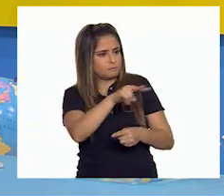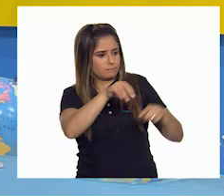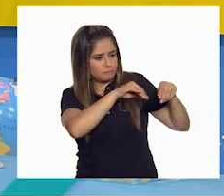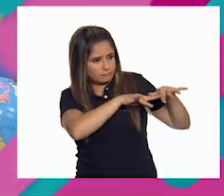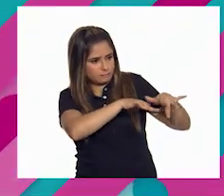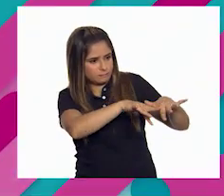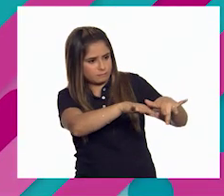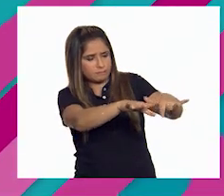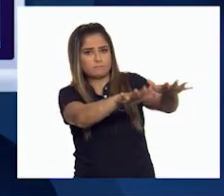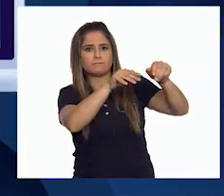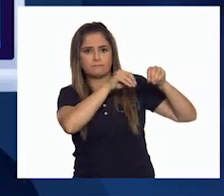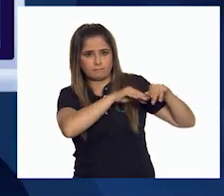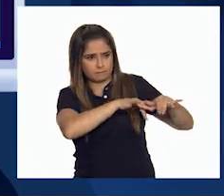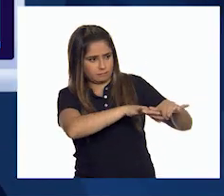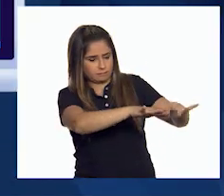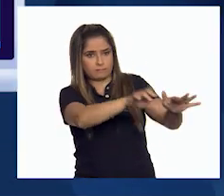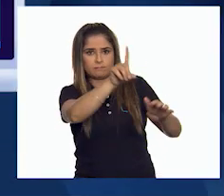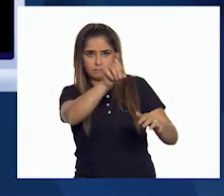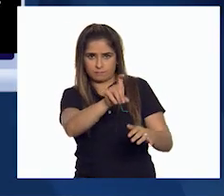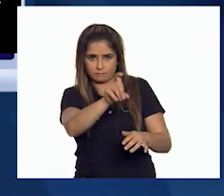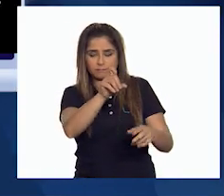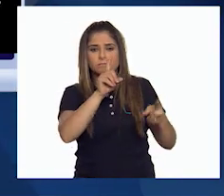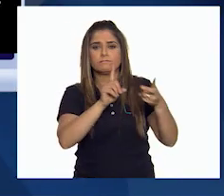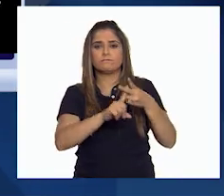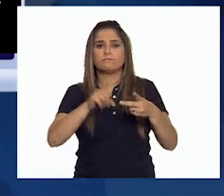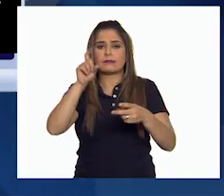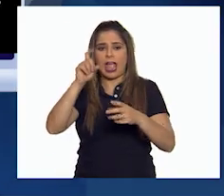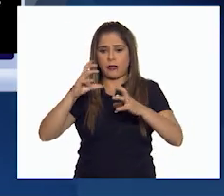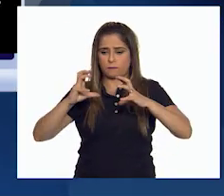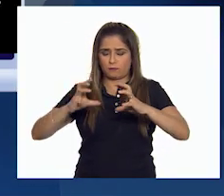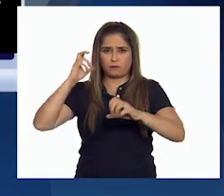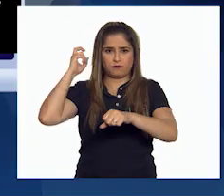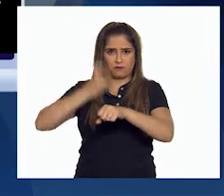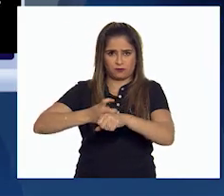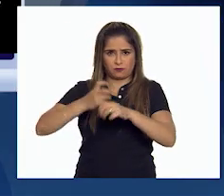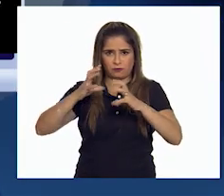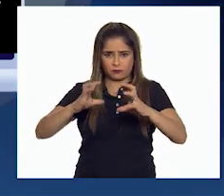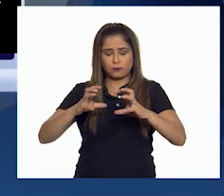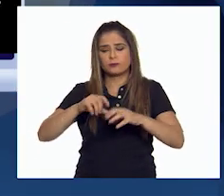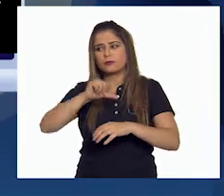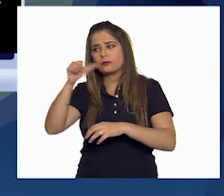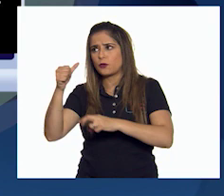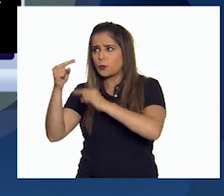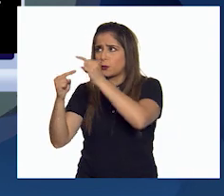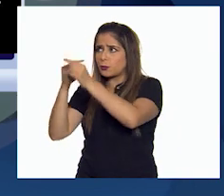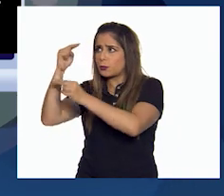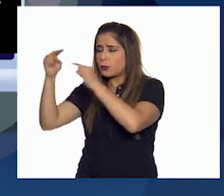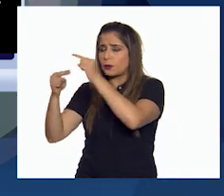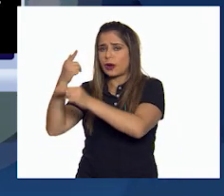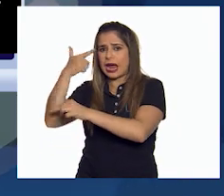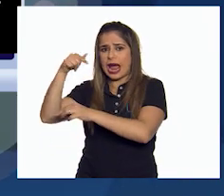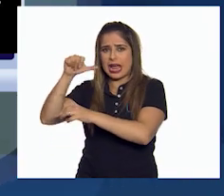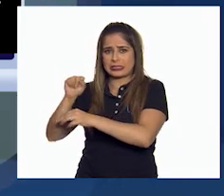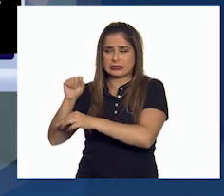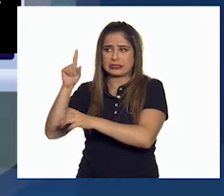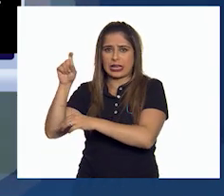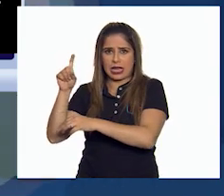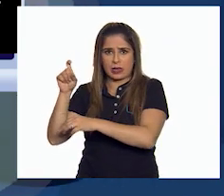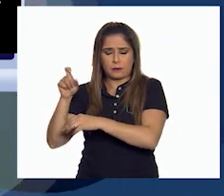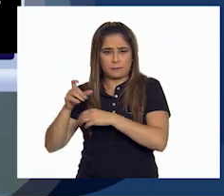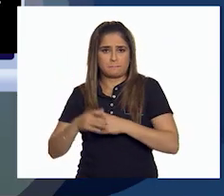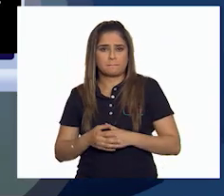sus tres estados físicos, sólido, líquido y gaseoso. Y aunque comúnmente conocemos